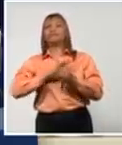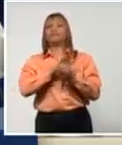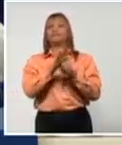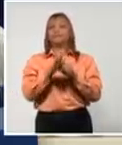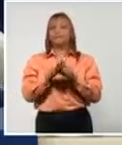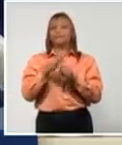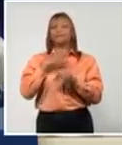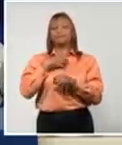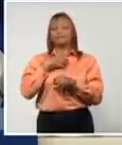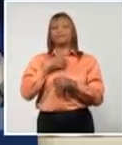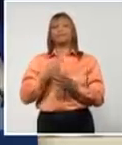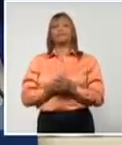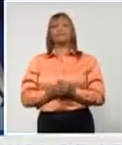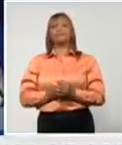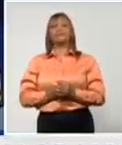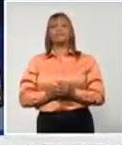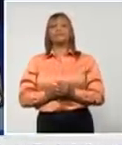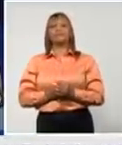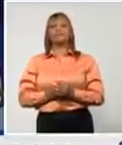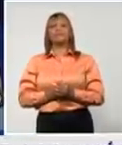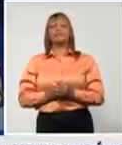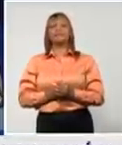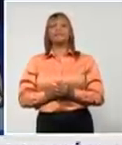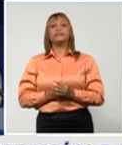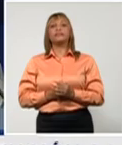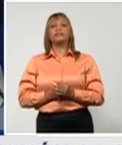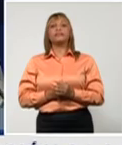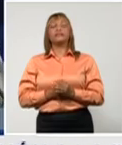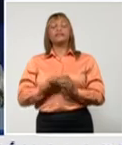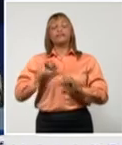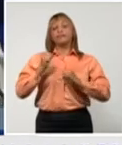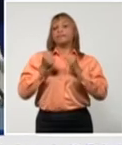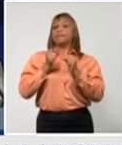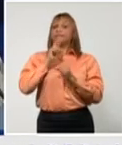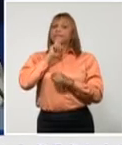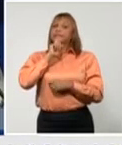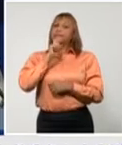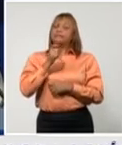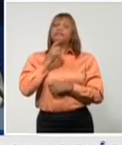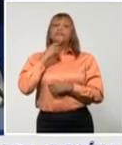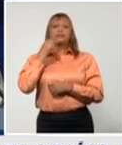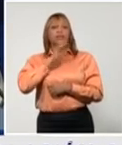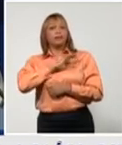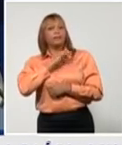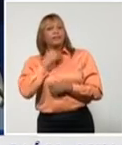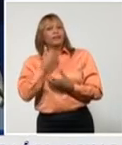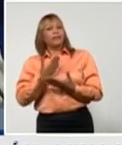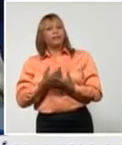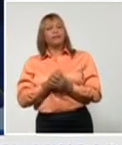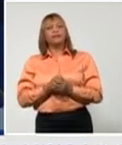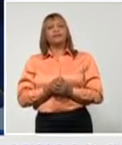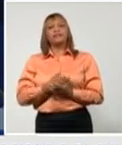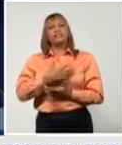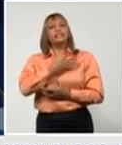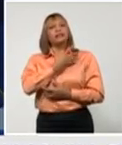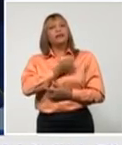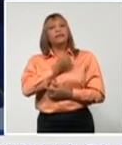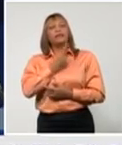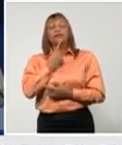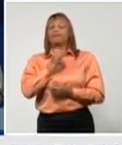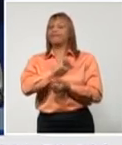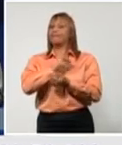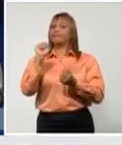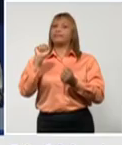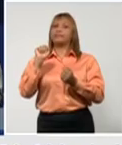esta enfermedad, lo difícil de su control y cómo, lamentablemente, no se ha logrado el